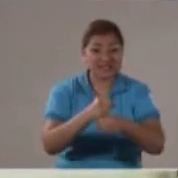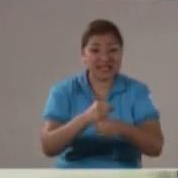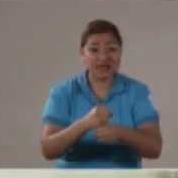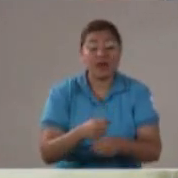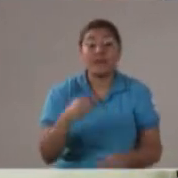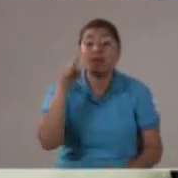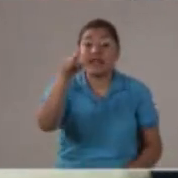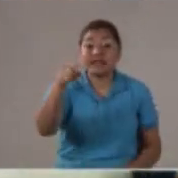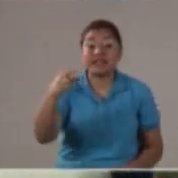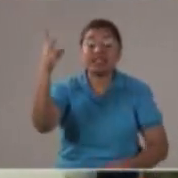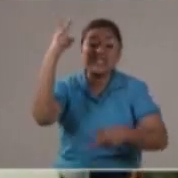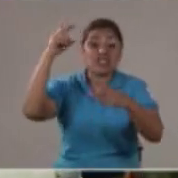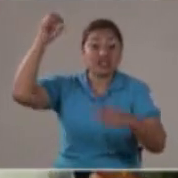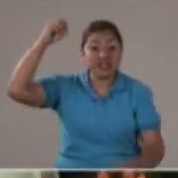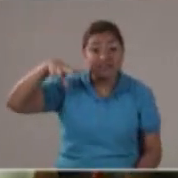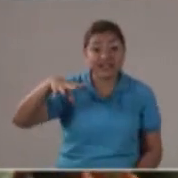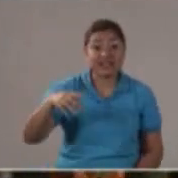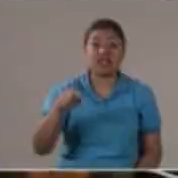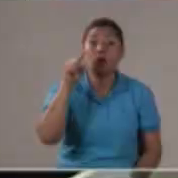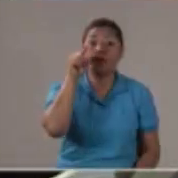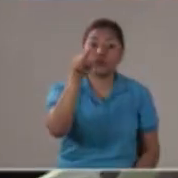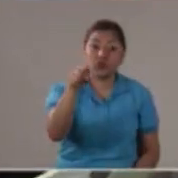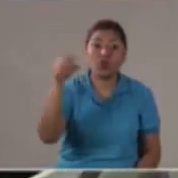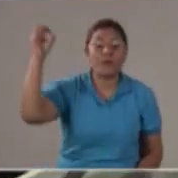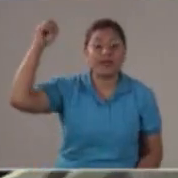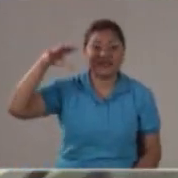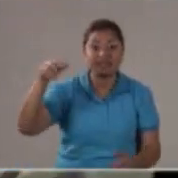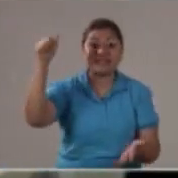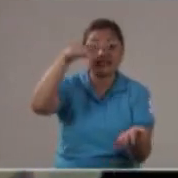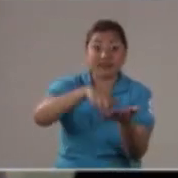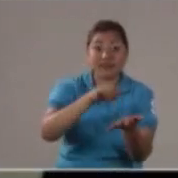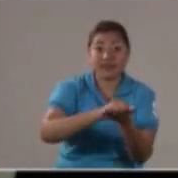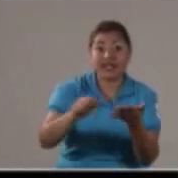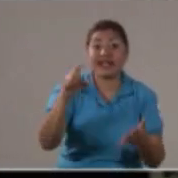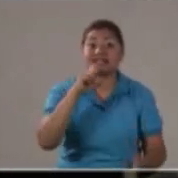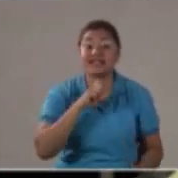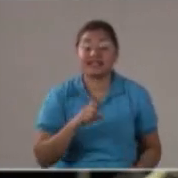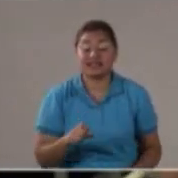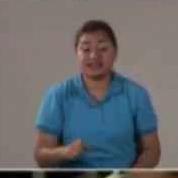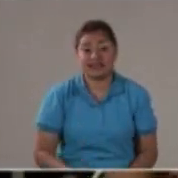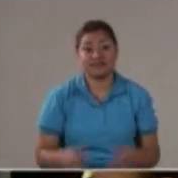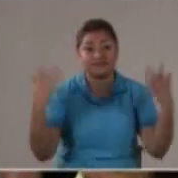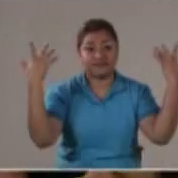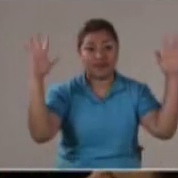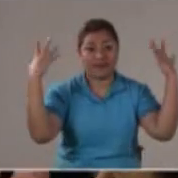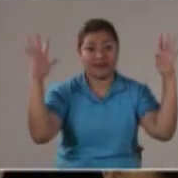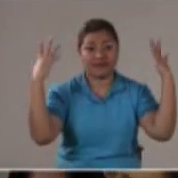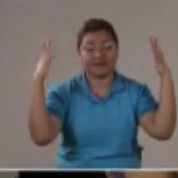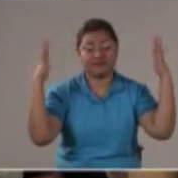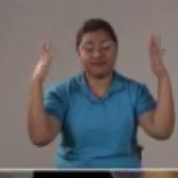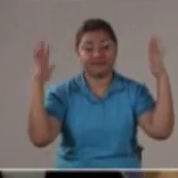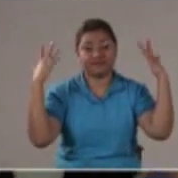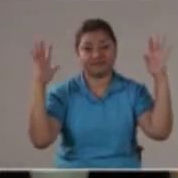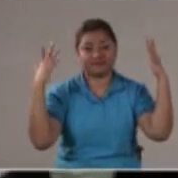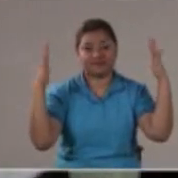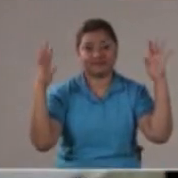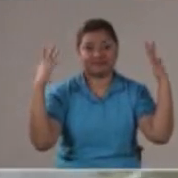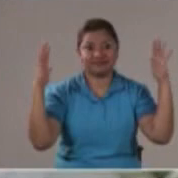bendigo, porque tú estás bendiciendo en medio de la Santa Cena. Dale un aplauso al Rey si me están dando a entender.